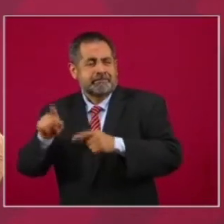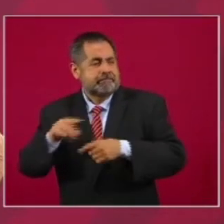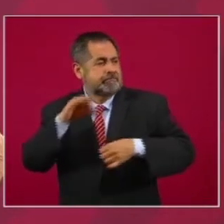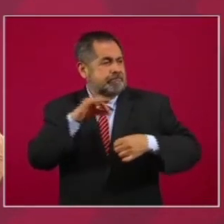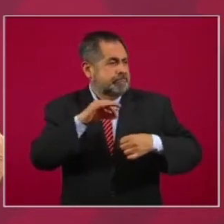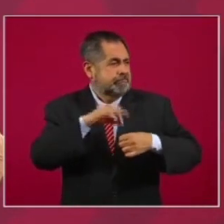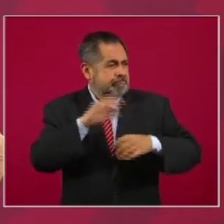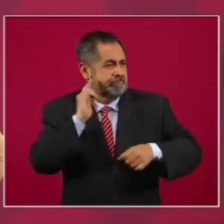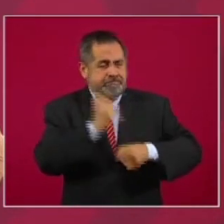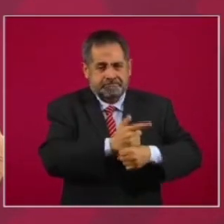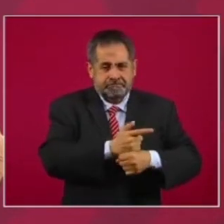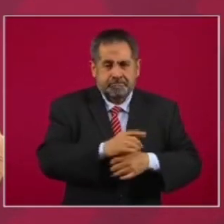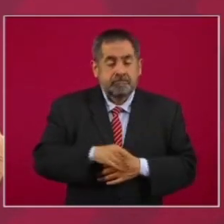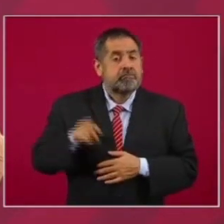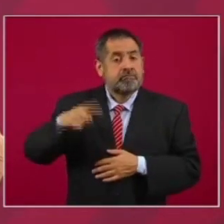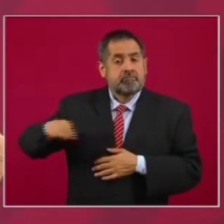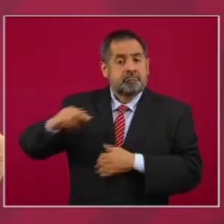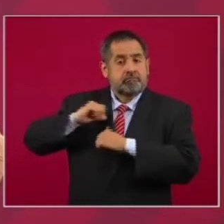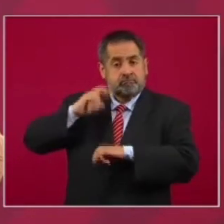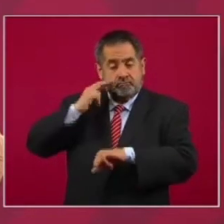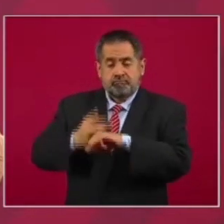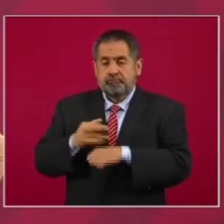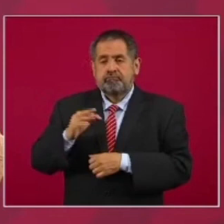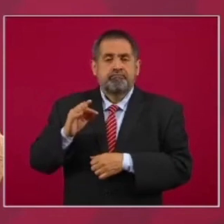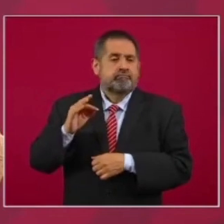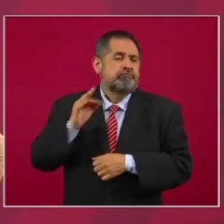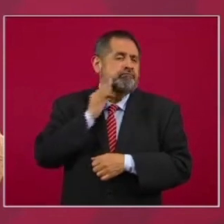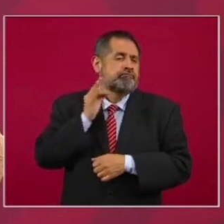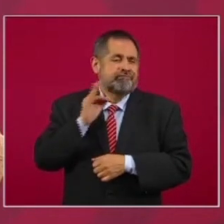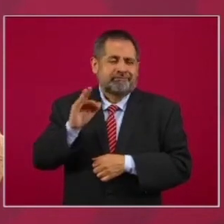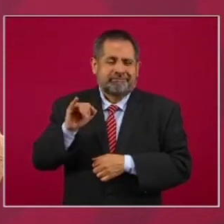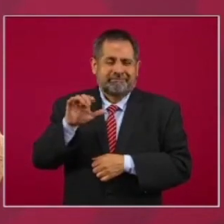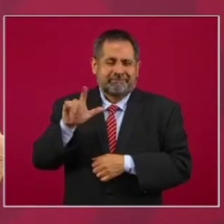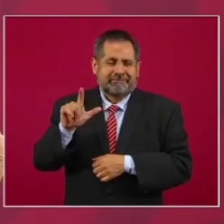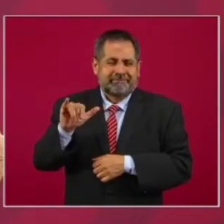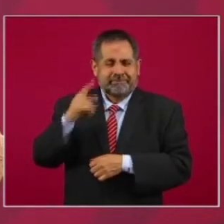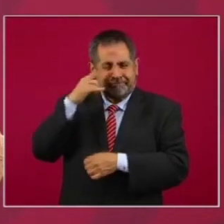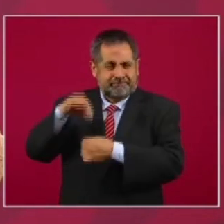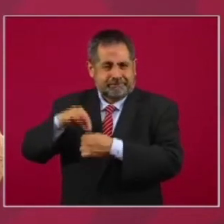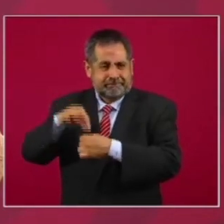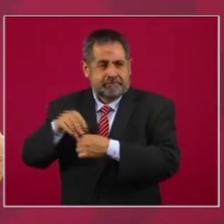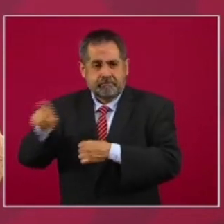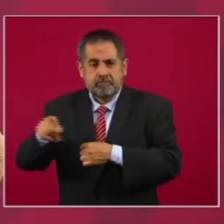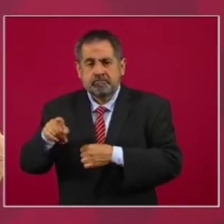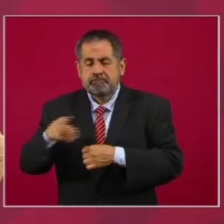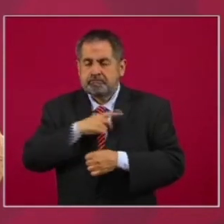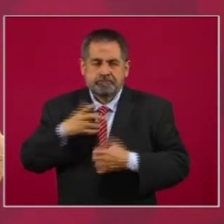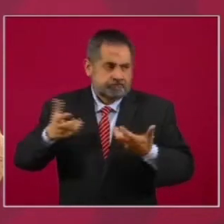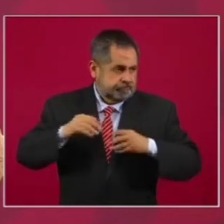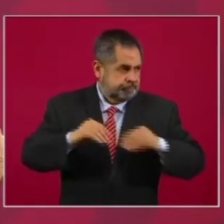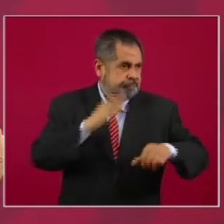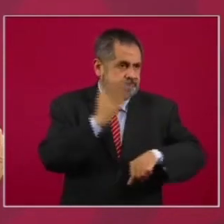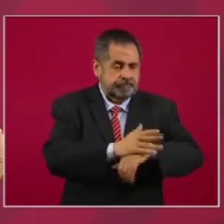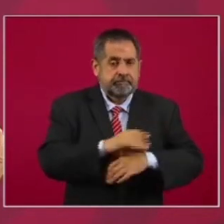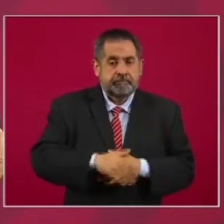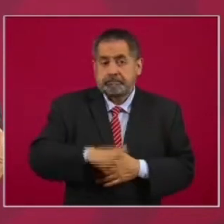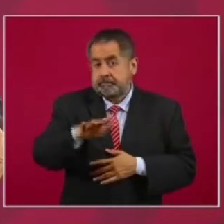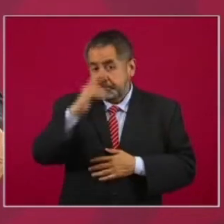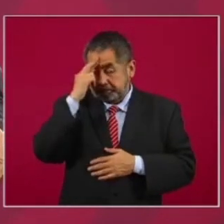Y tiene que actuar la Fiscalía Electoral. Y recordar que el